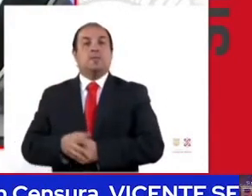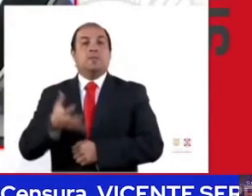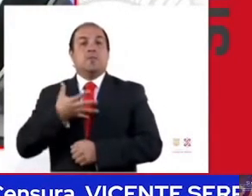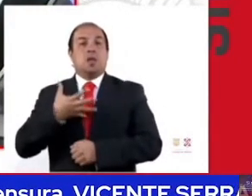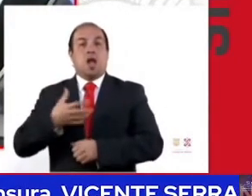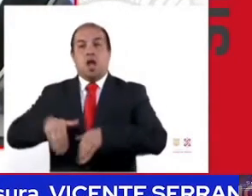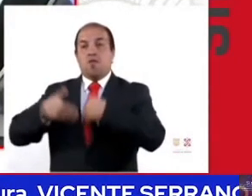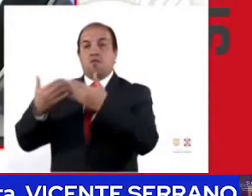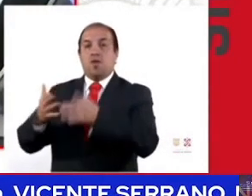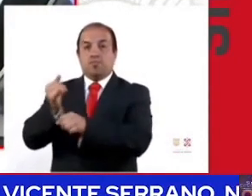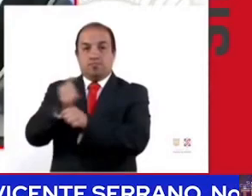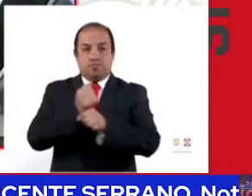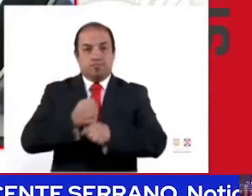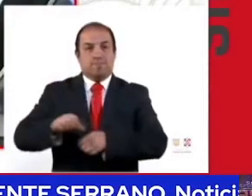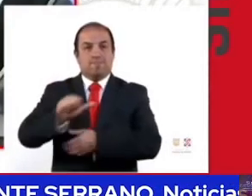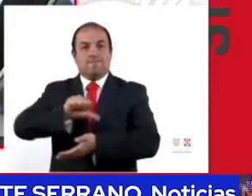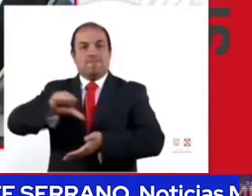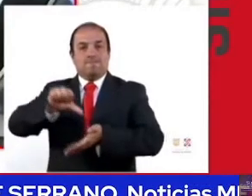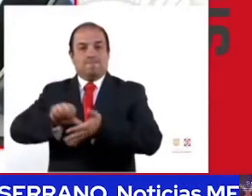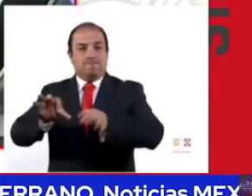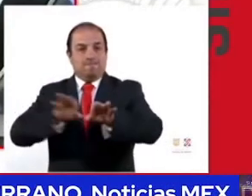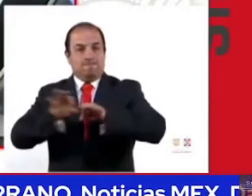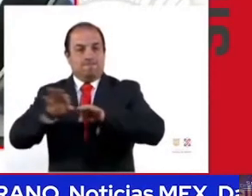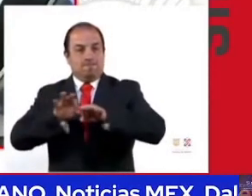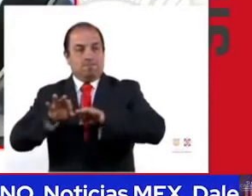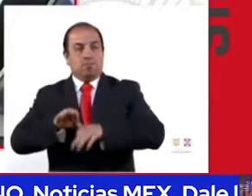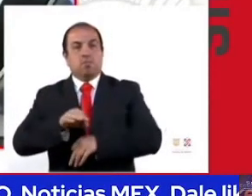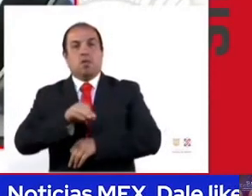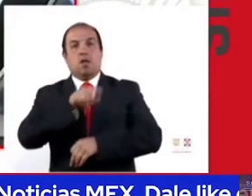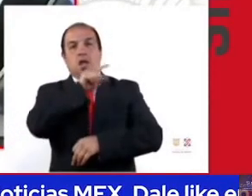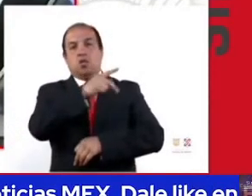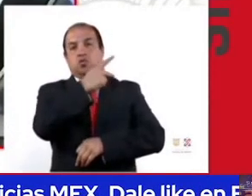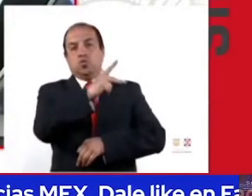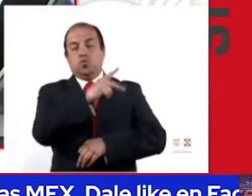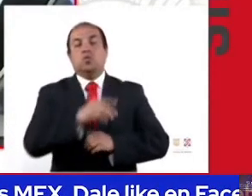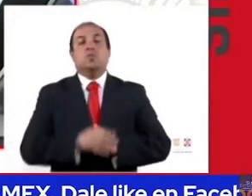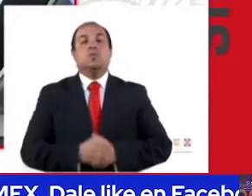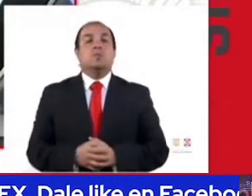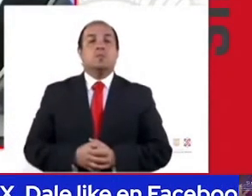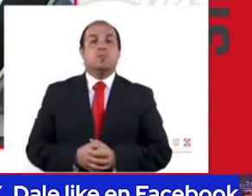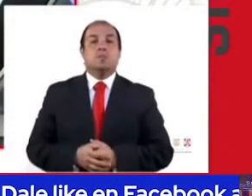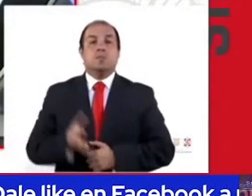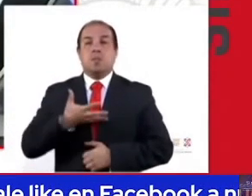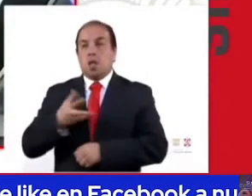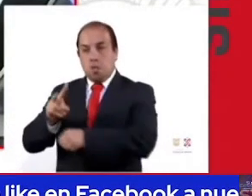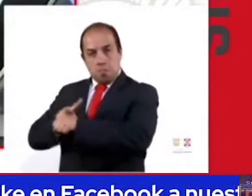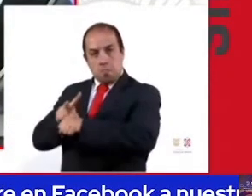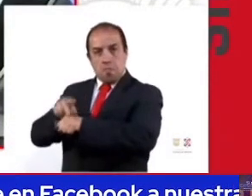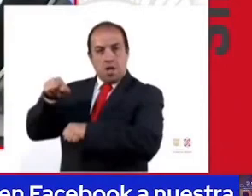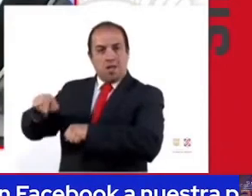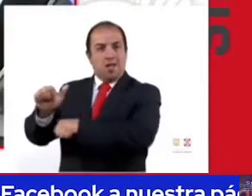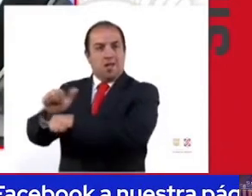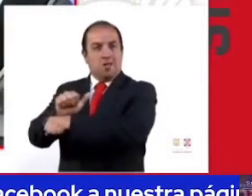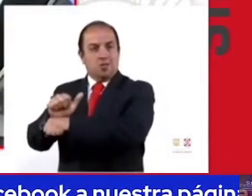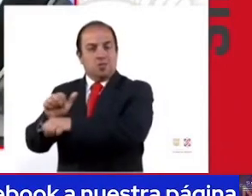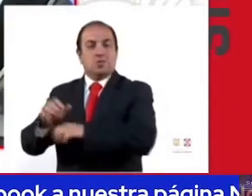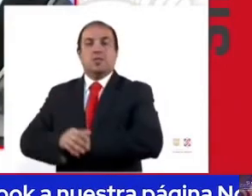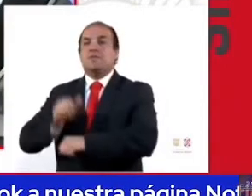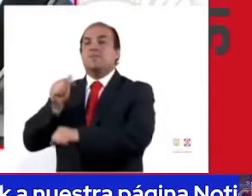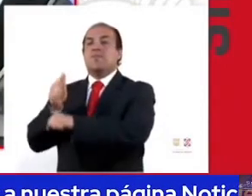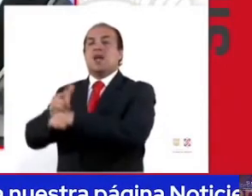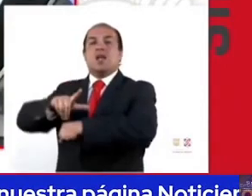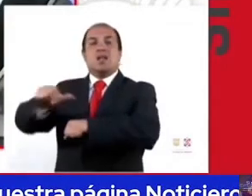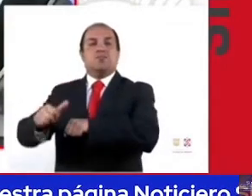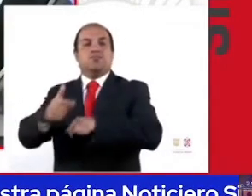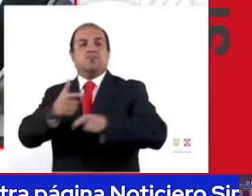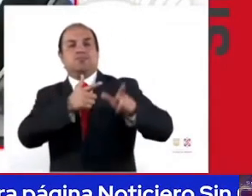las investigaciones del centro de trabajo de la víctima. Como resultado del seguimiento de este vehículo, se identificó que posterior a la